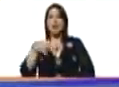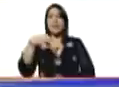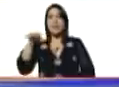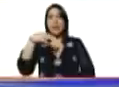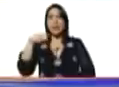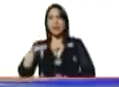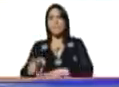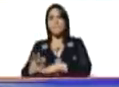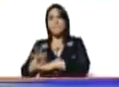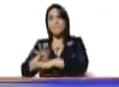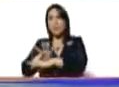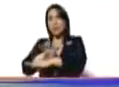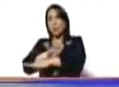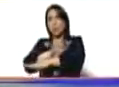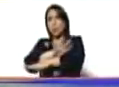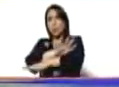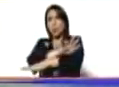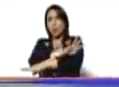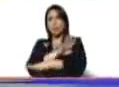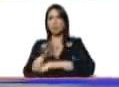pelúas.